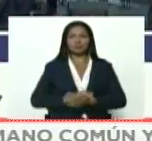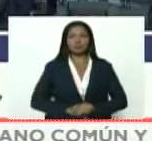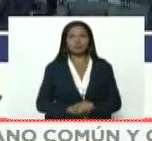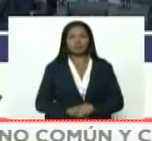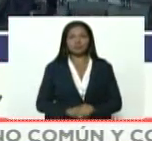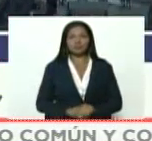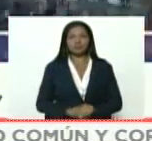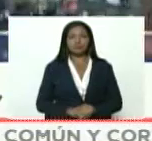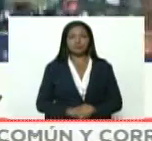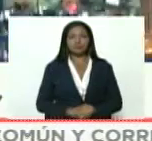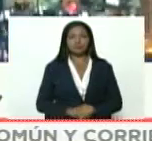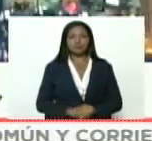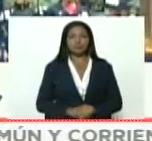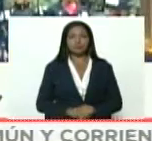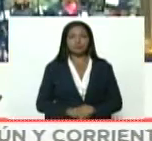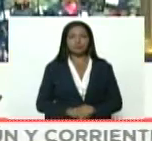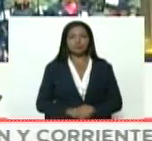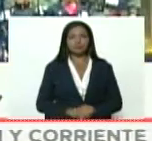Reverol.